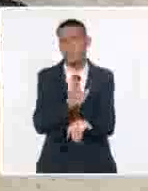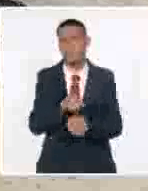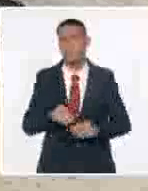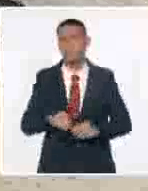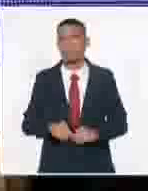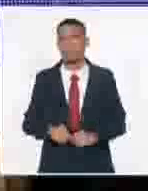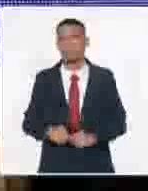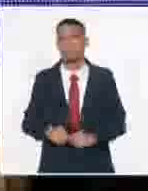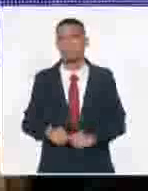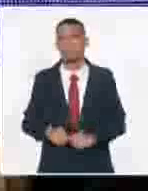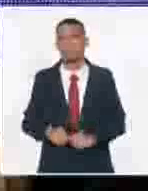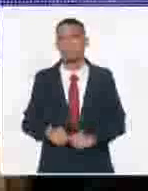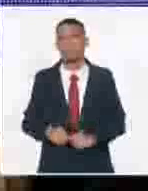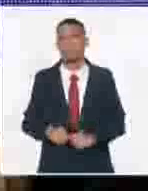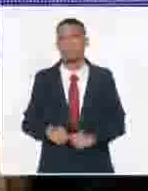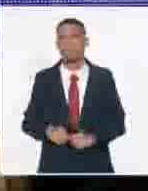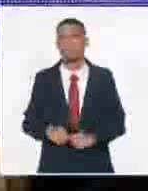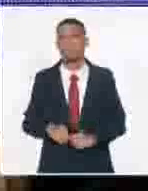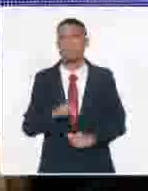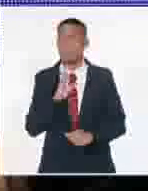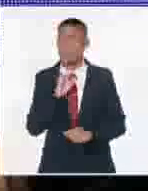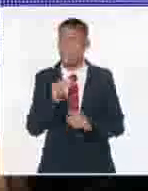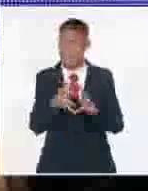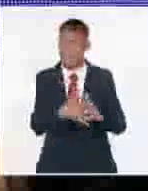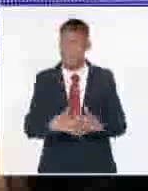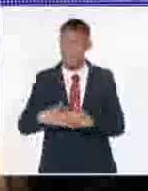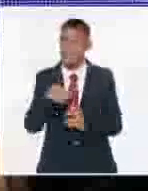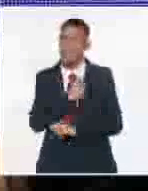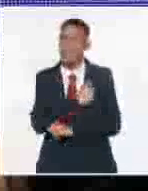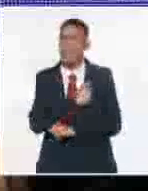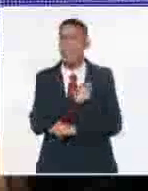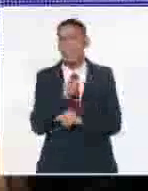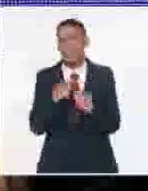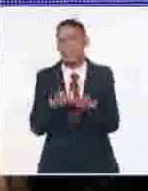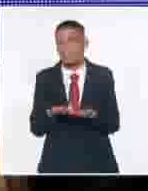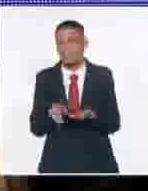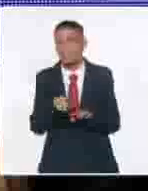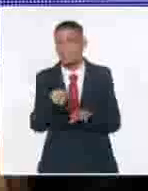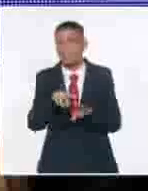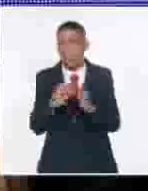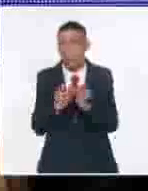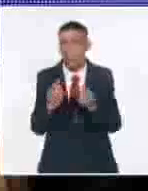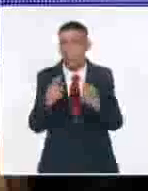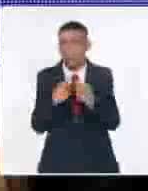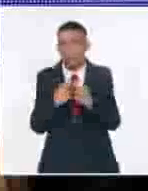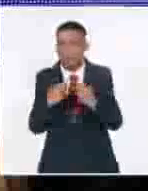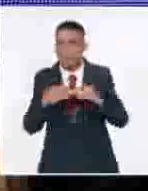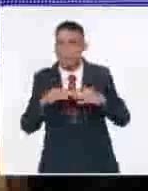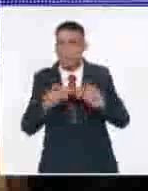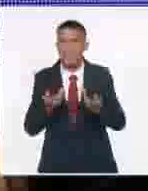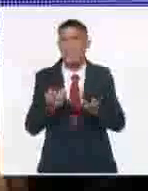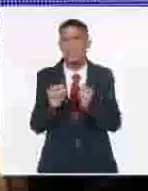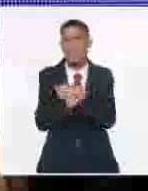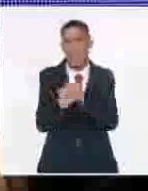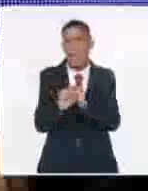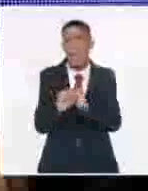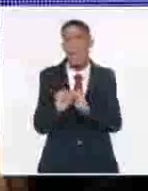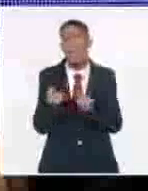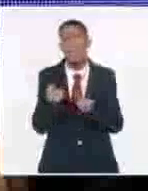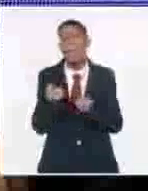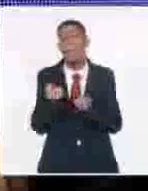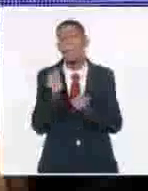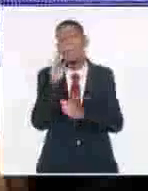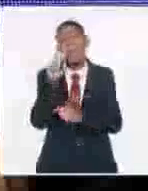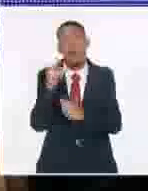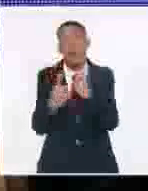detener esta escalada genocida y encontrar caminos hacia